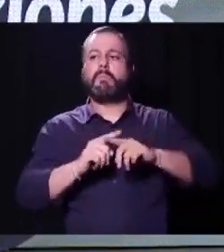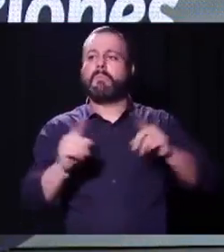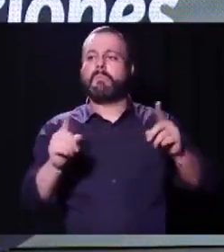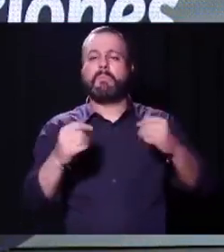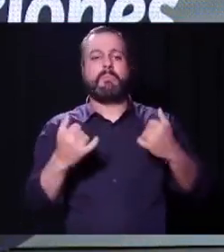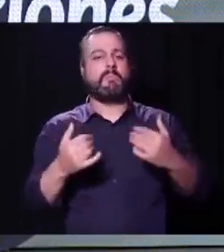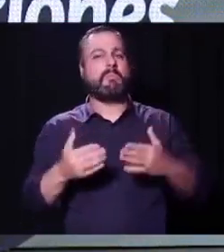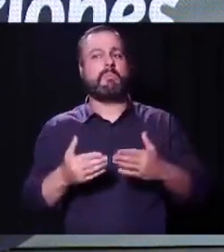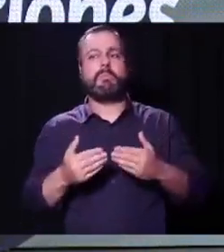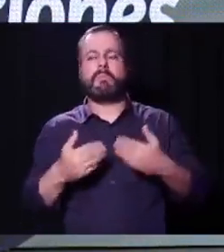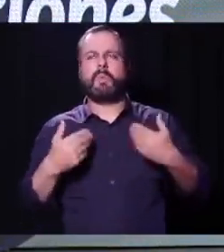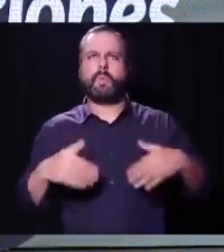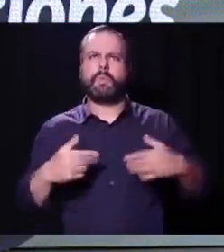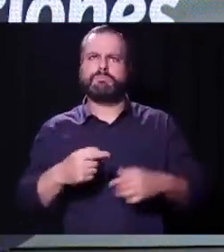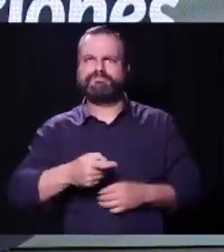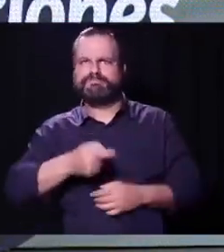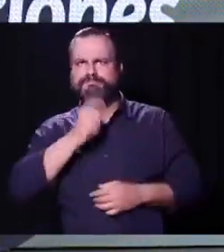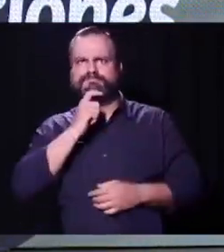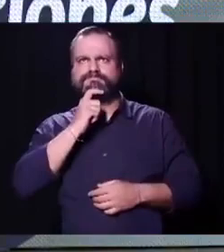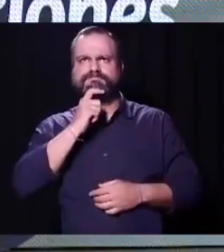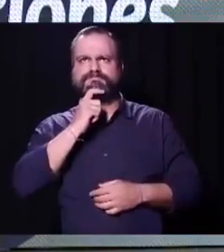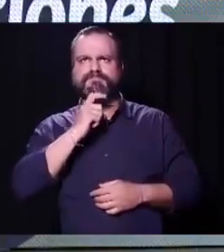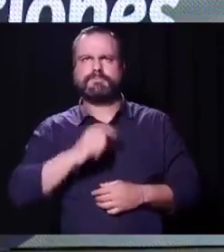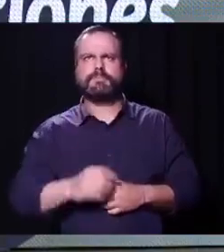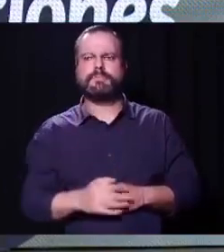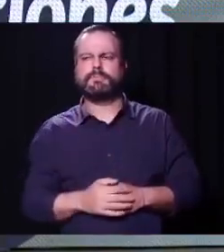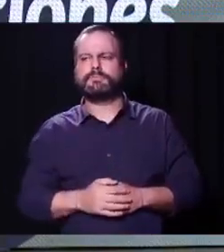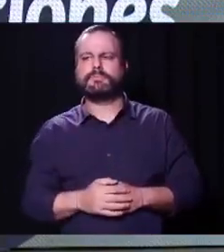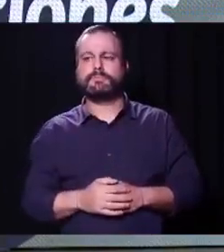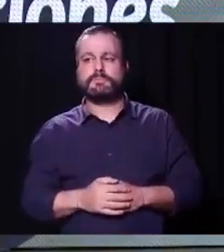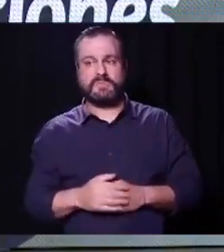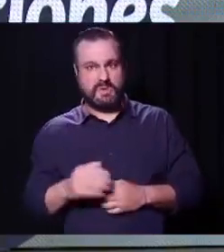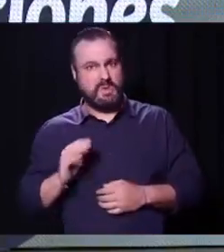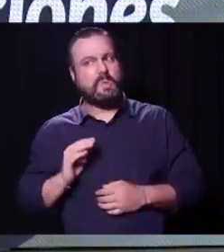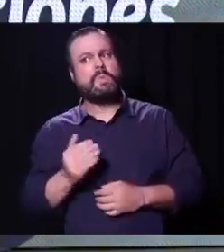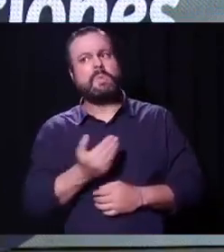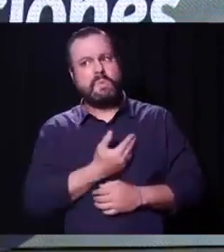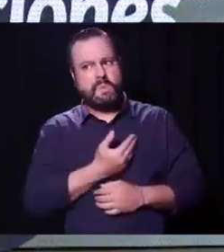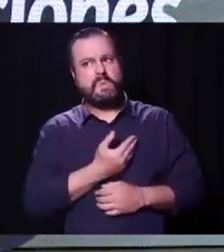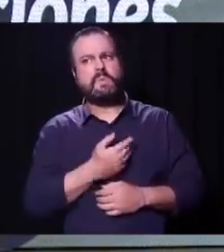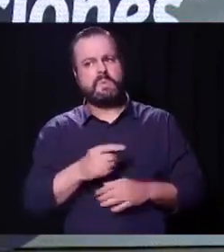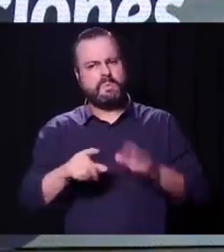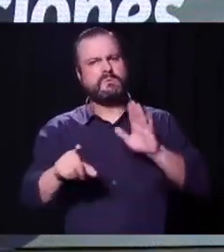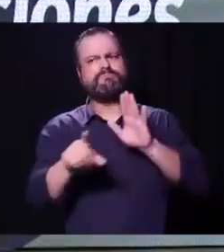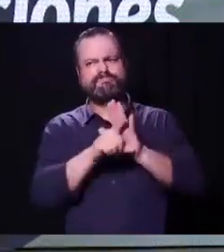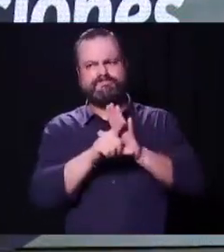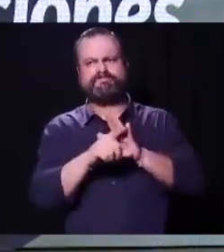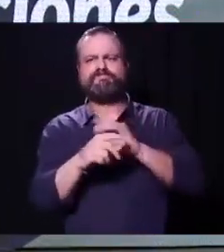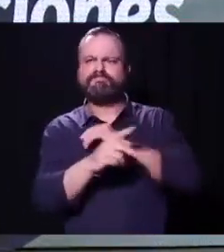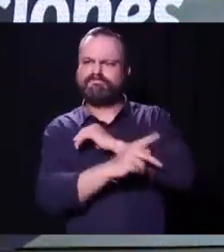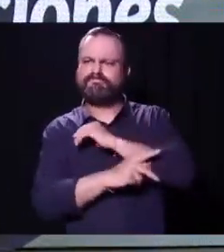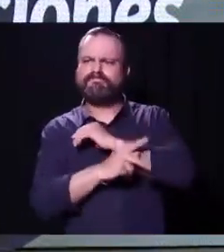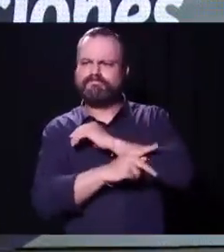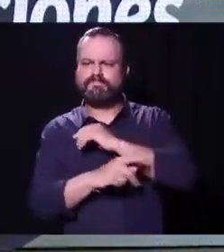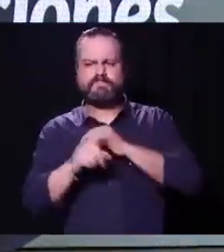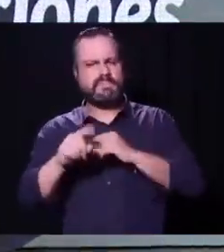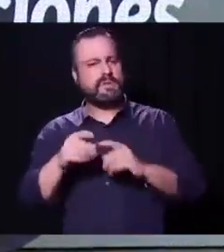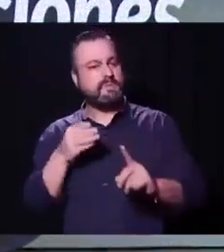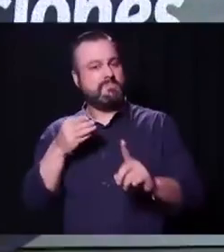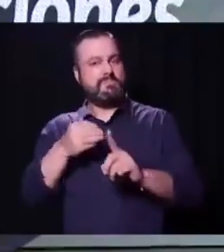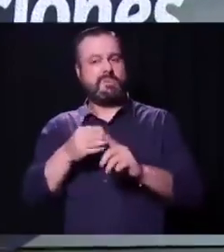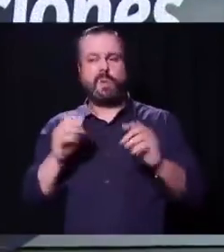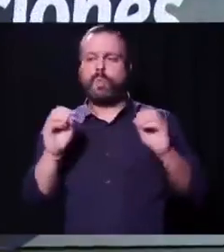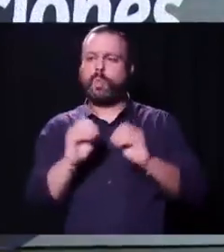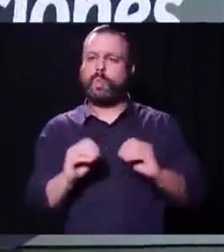25%. Y nosotros tenemos leyes en este país, pero muchas de las leyes en este país no se cumplen. Una de esas